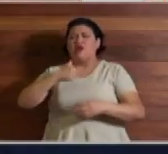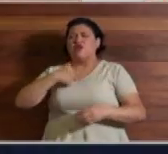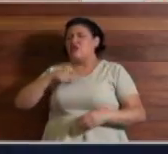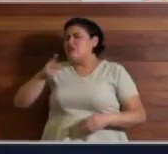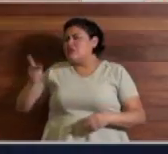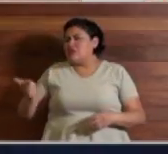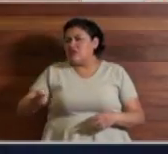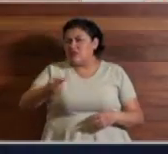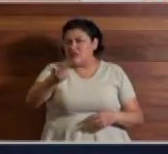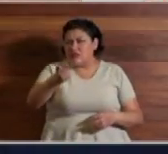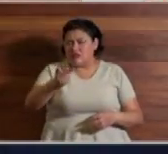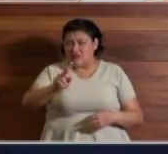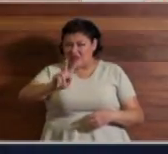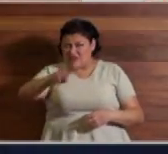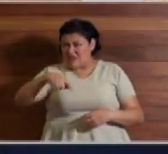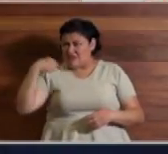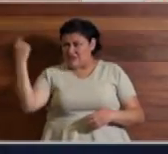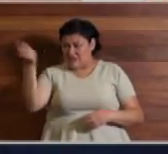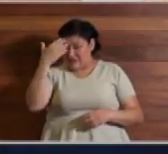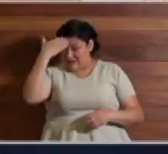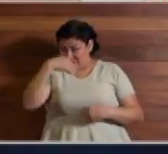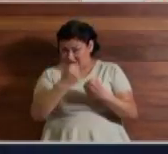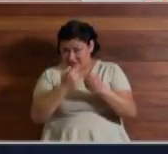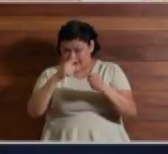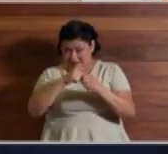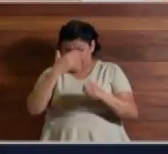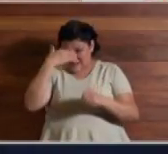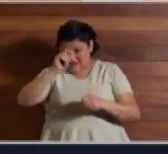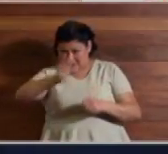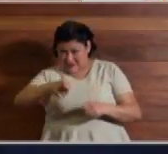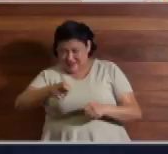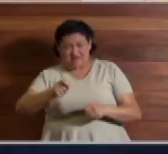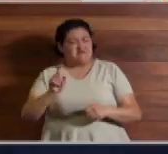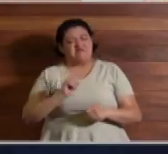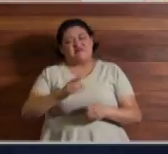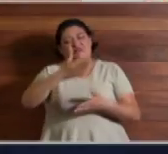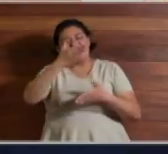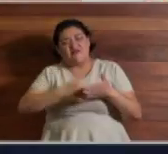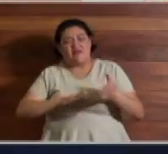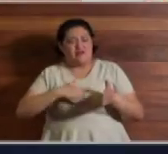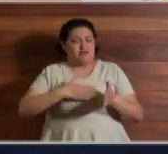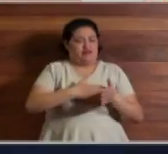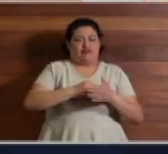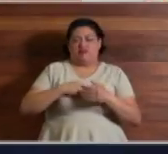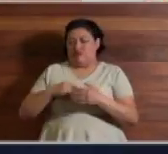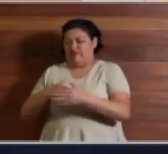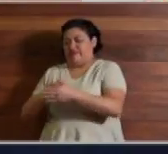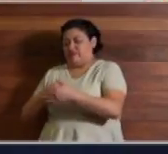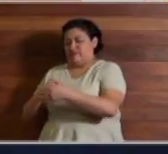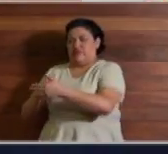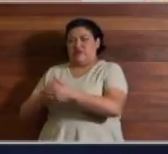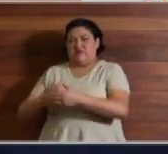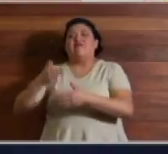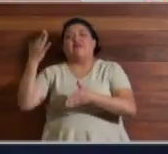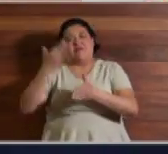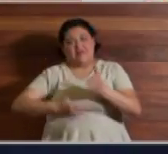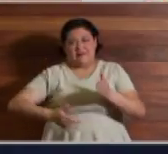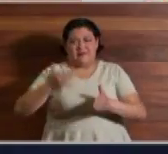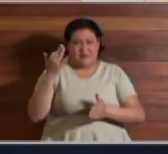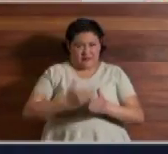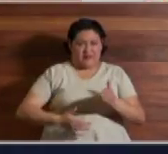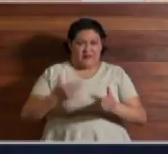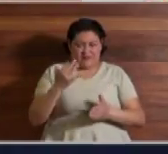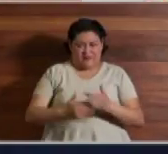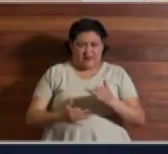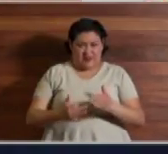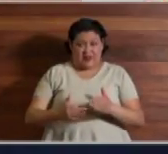social enormemente reducida, enormemente limitativa y que no asume y no ha interiorizado la idea de la que